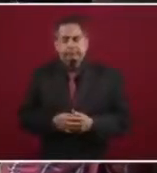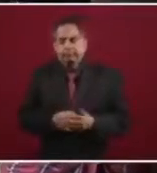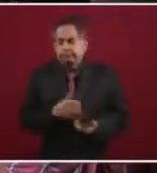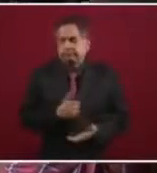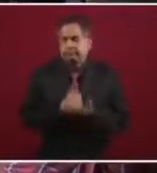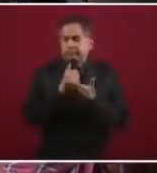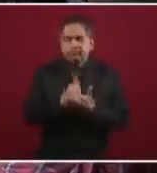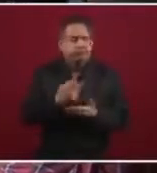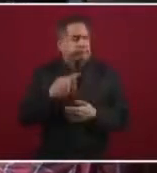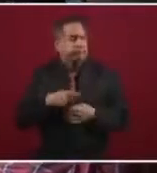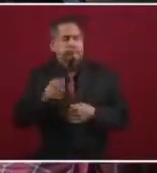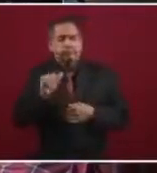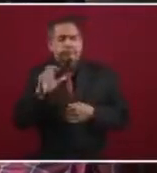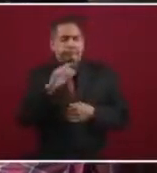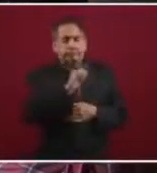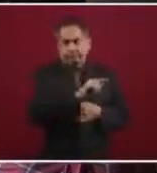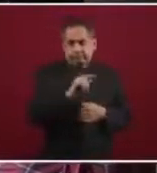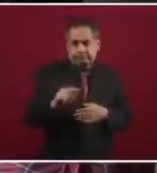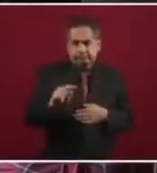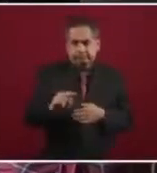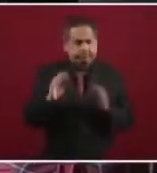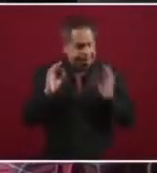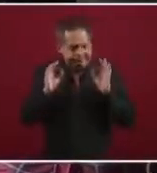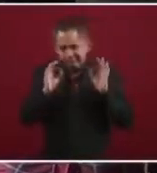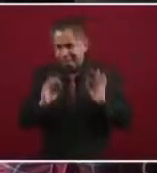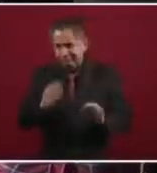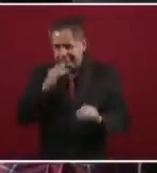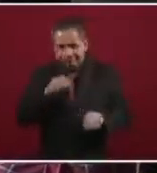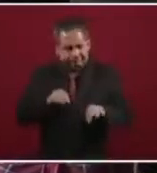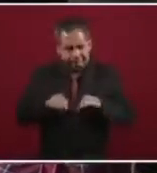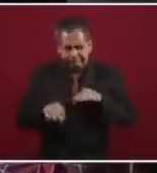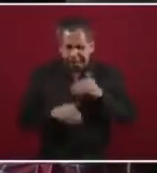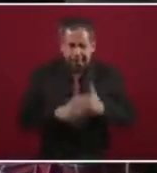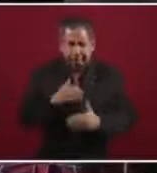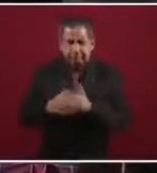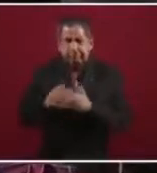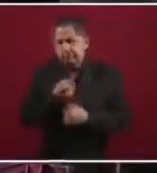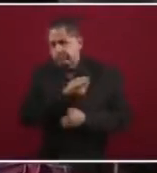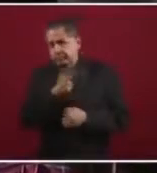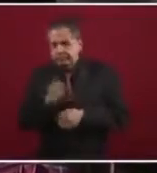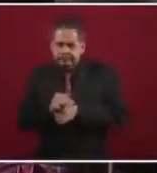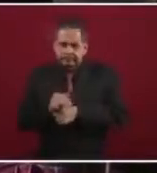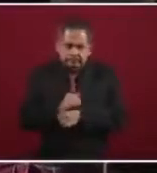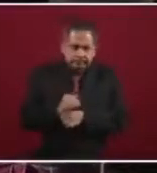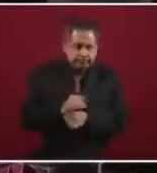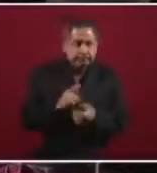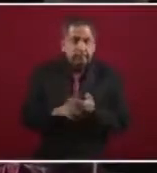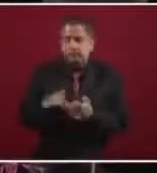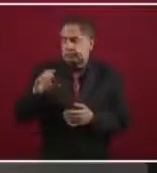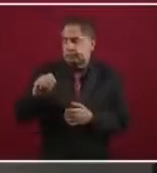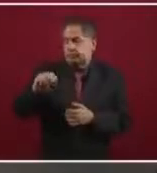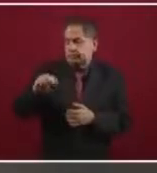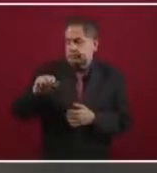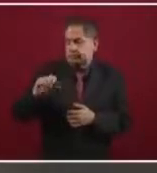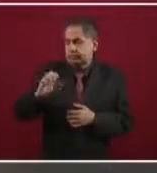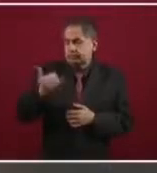ayudan de la sociedad civil, está trabajando en investigación el CONACYT,